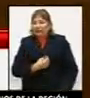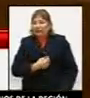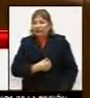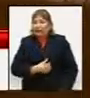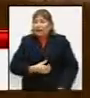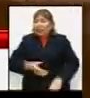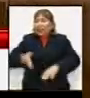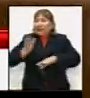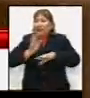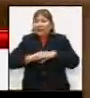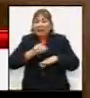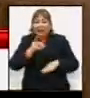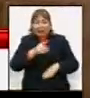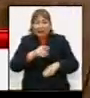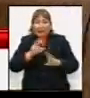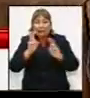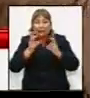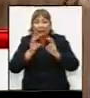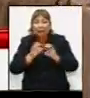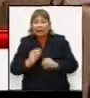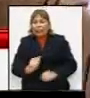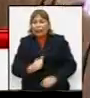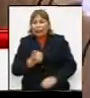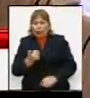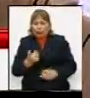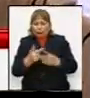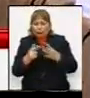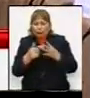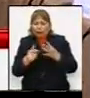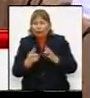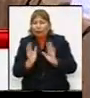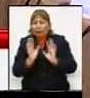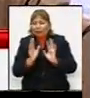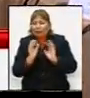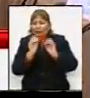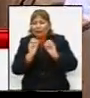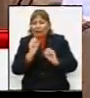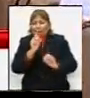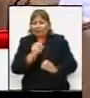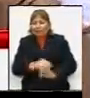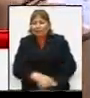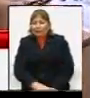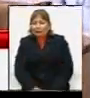Sobre ese punto hay otros puntos también y solamente les alcanzo uno.